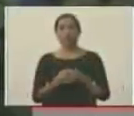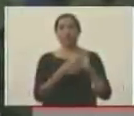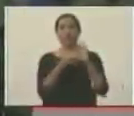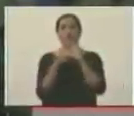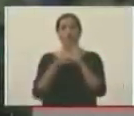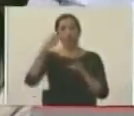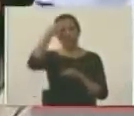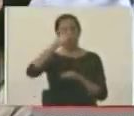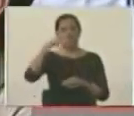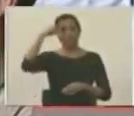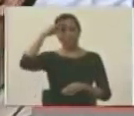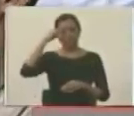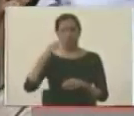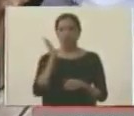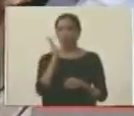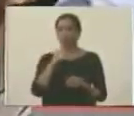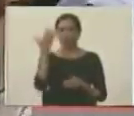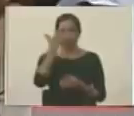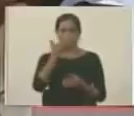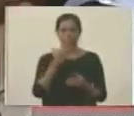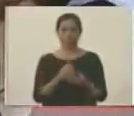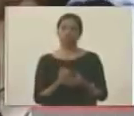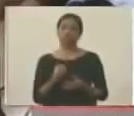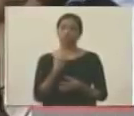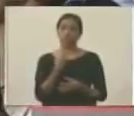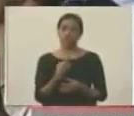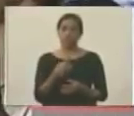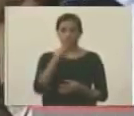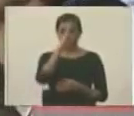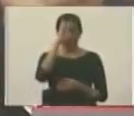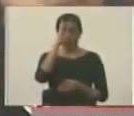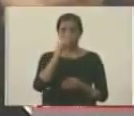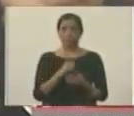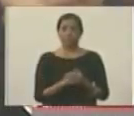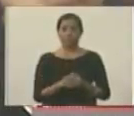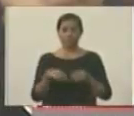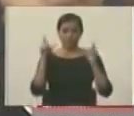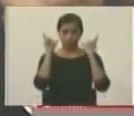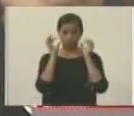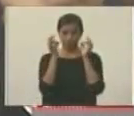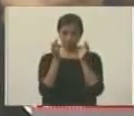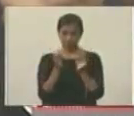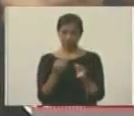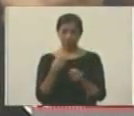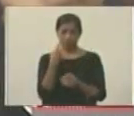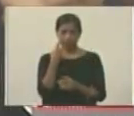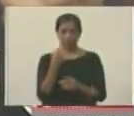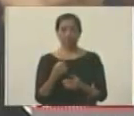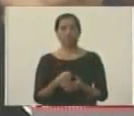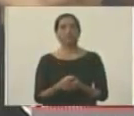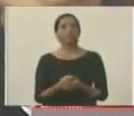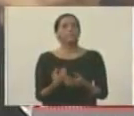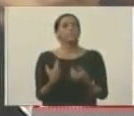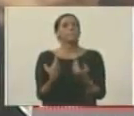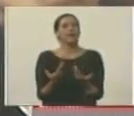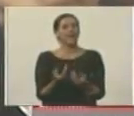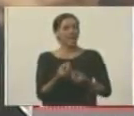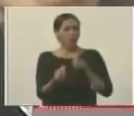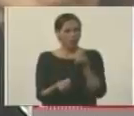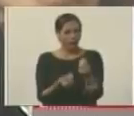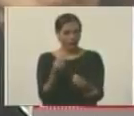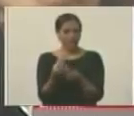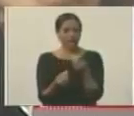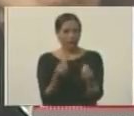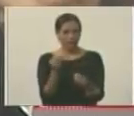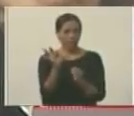Sin lugar a dudas. Y yo le decía, Diosdado, escúchame bien, fíjate, para que lo vayamos colocando en